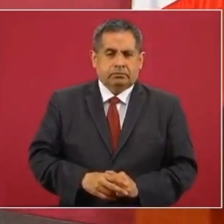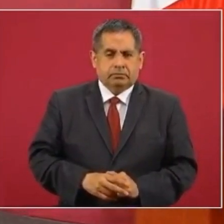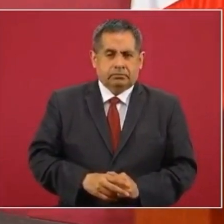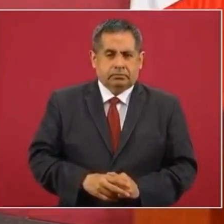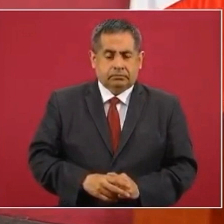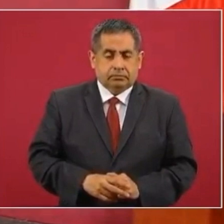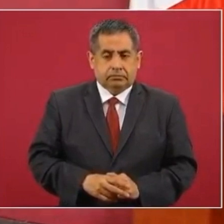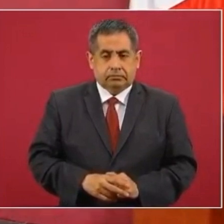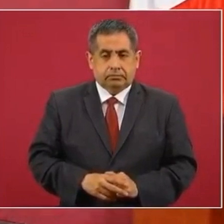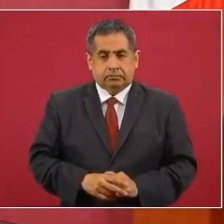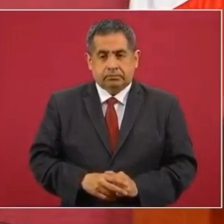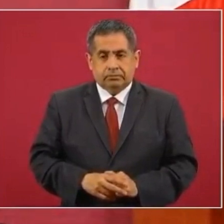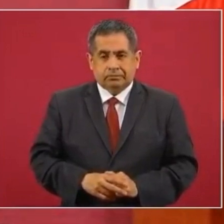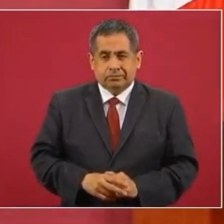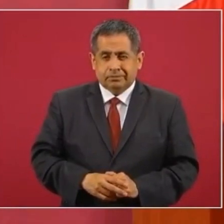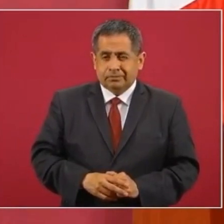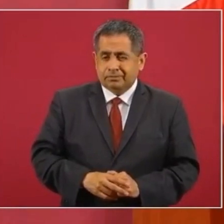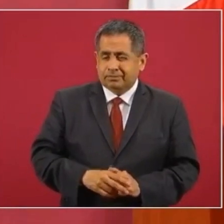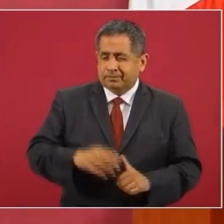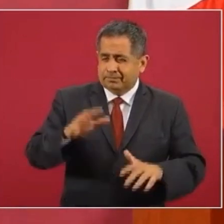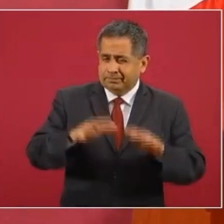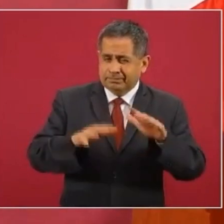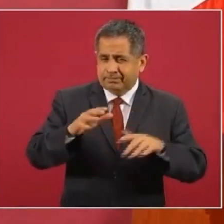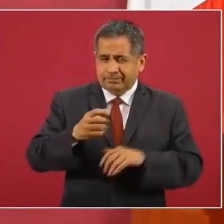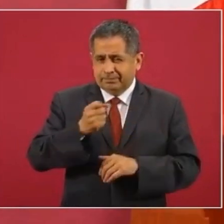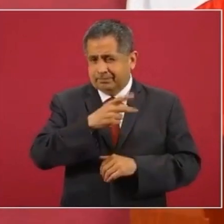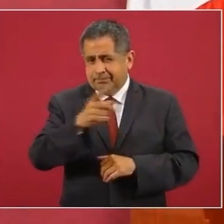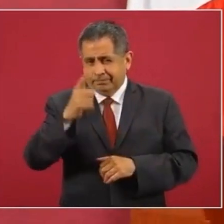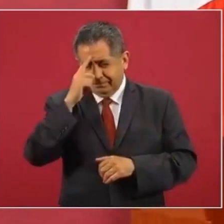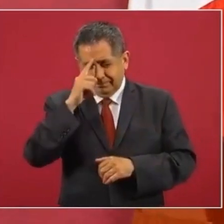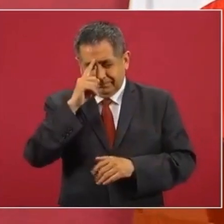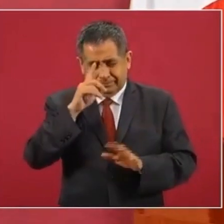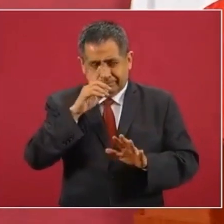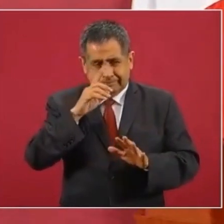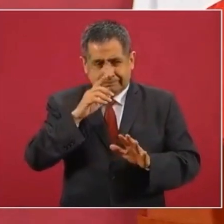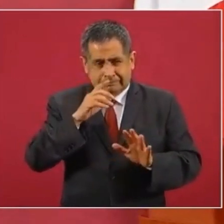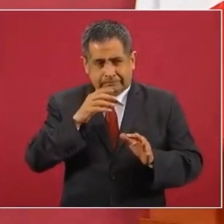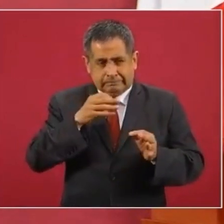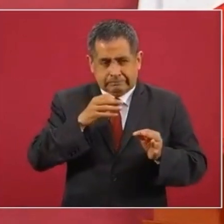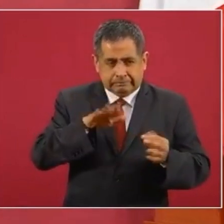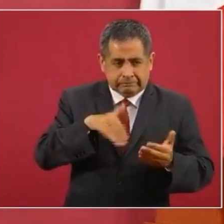Porque esa tentación debe alejarse,